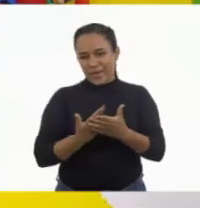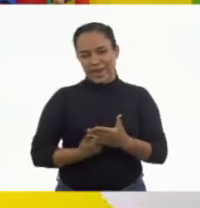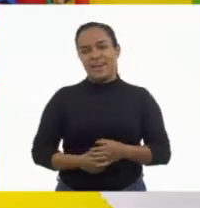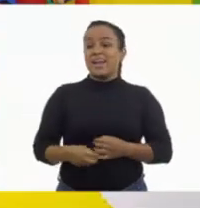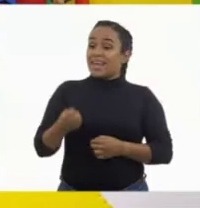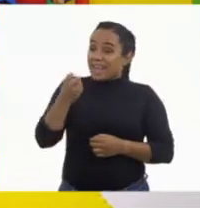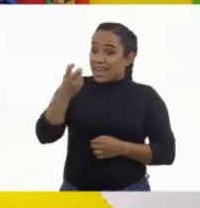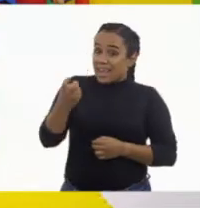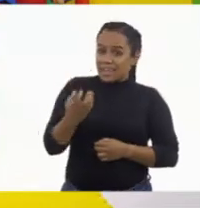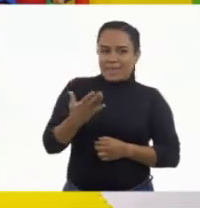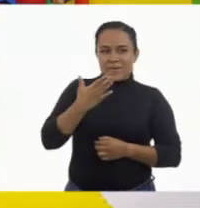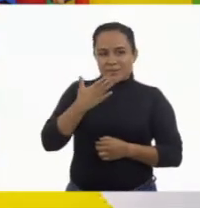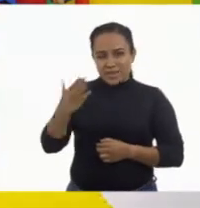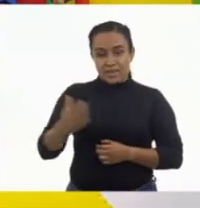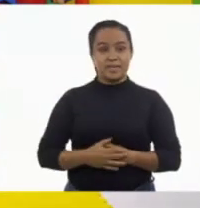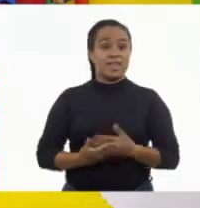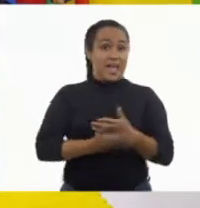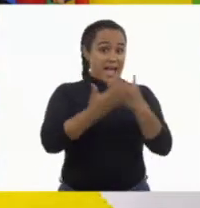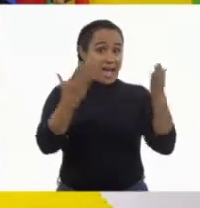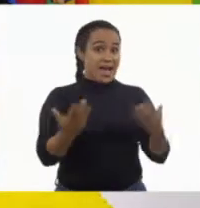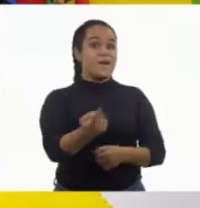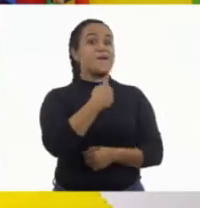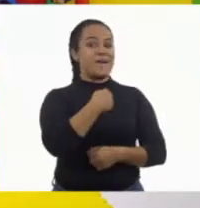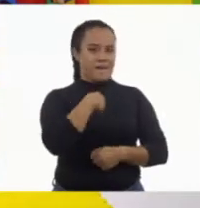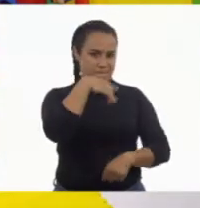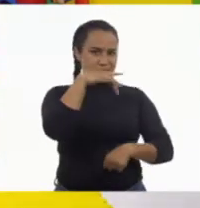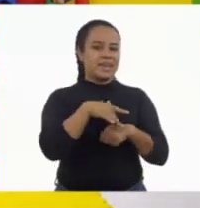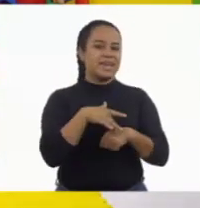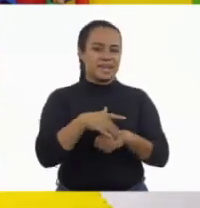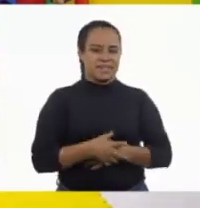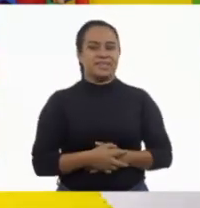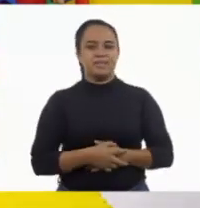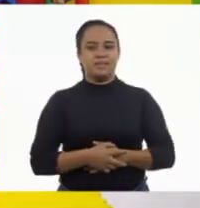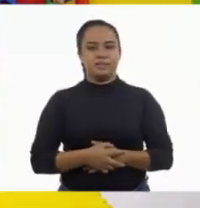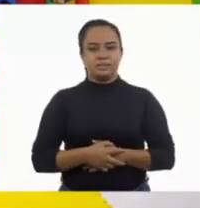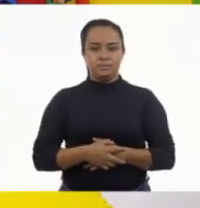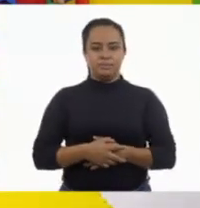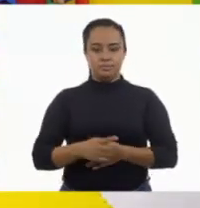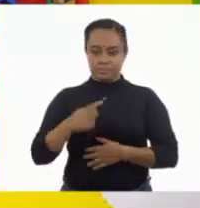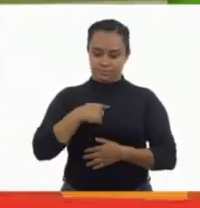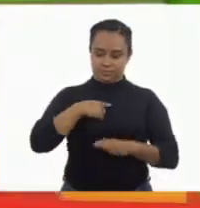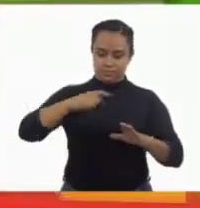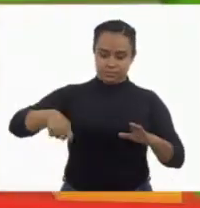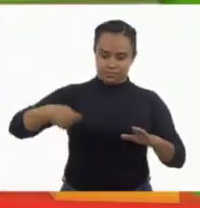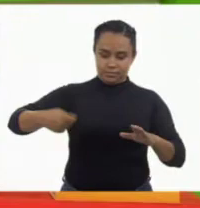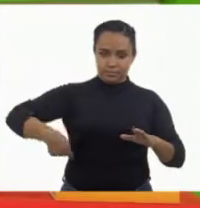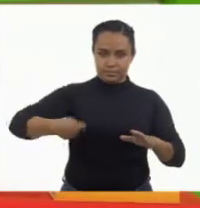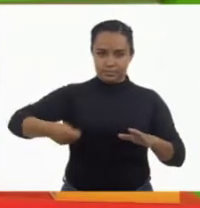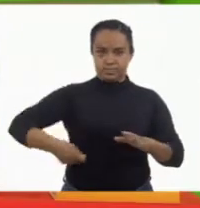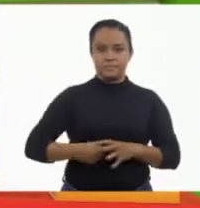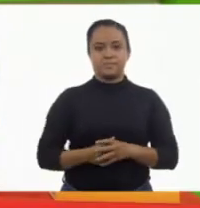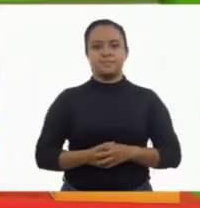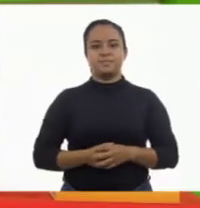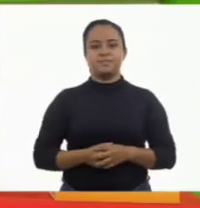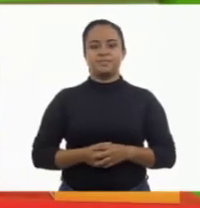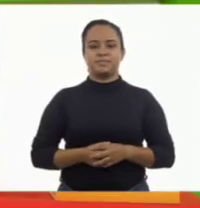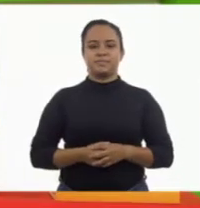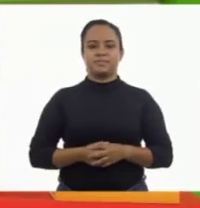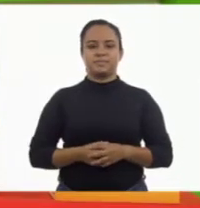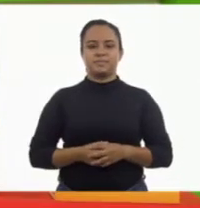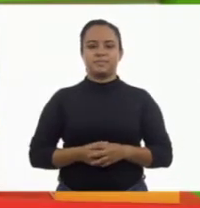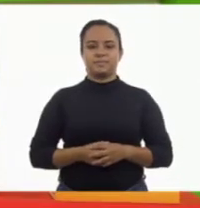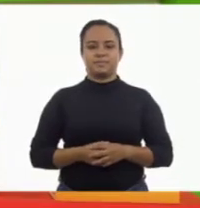hecho! ¡Bien! ¡Mi turno! ¡Mi turno! Ahora voy yo. Tómbola, tómbola, tómbola, tómbola.